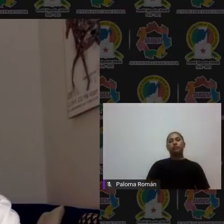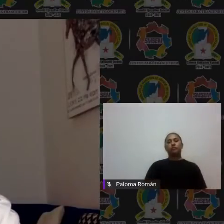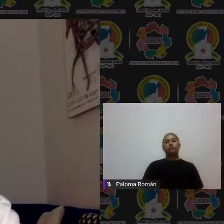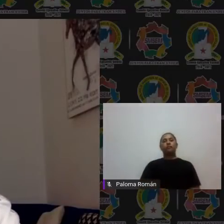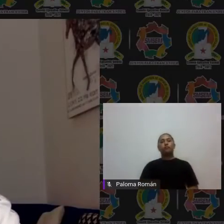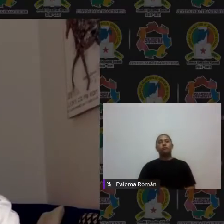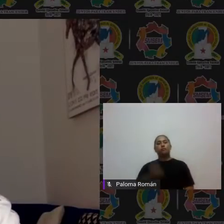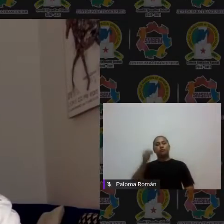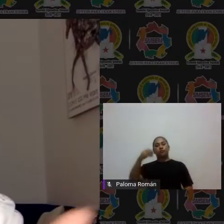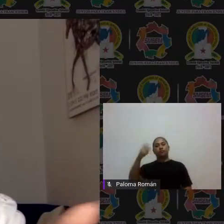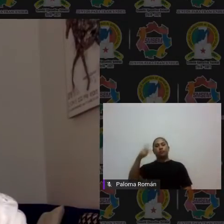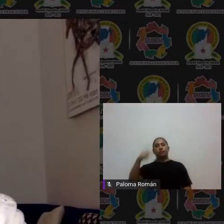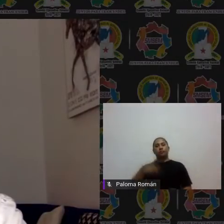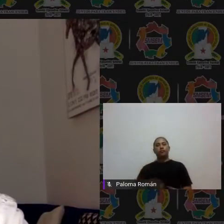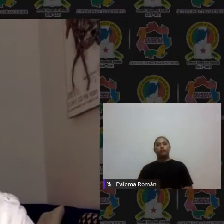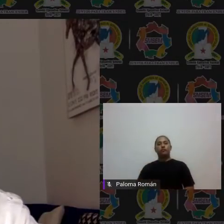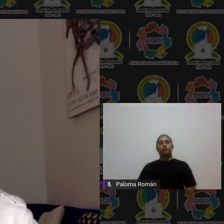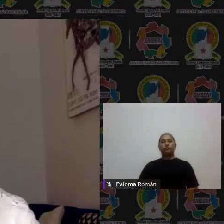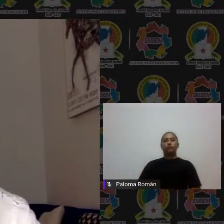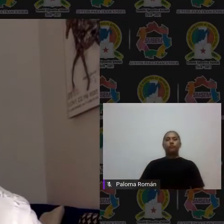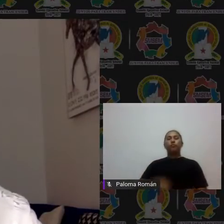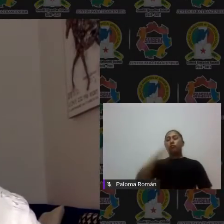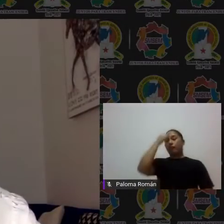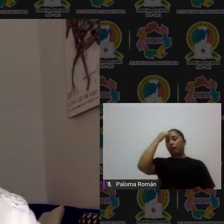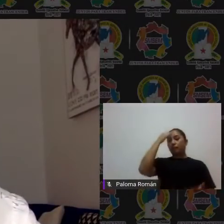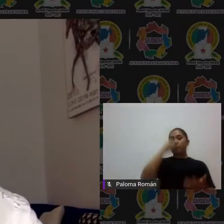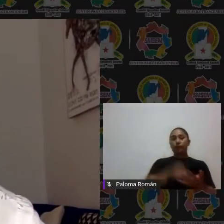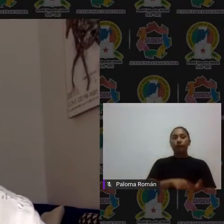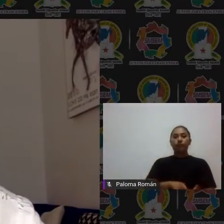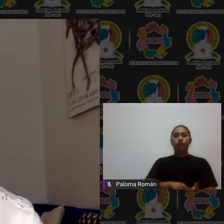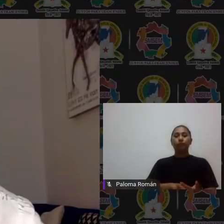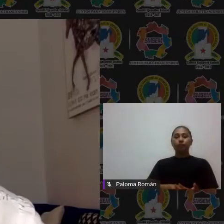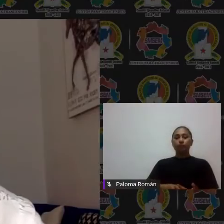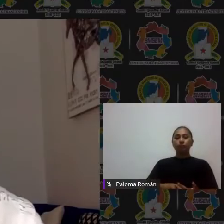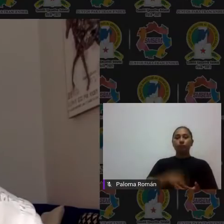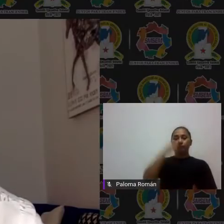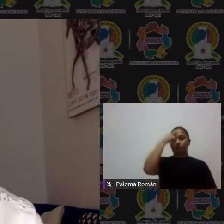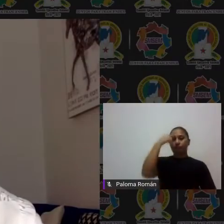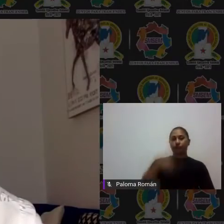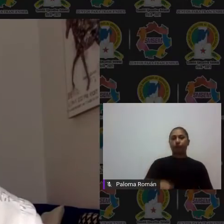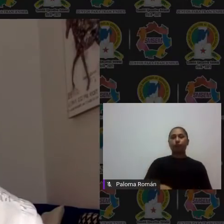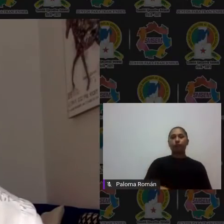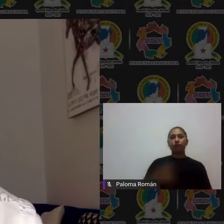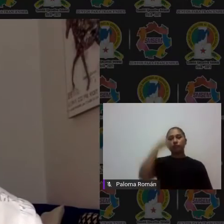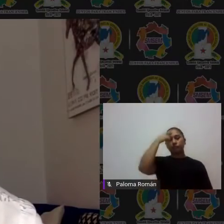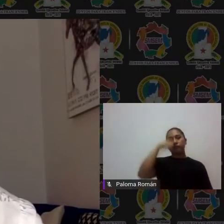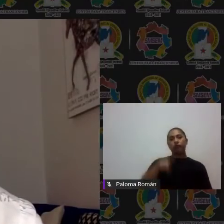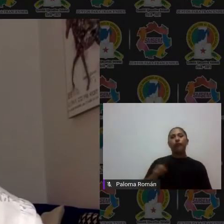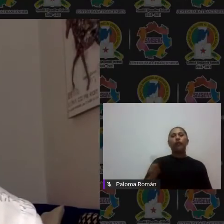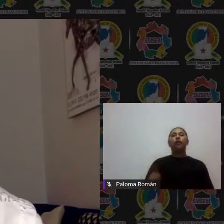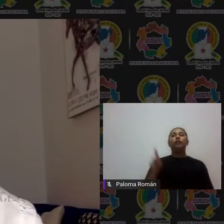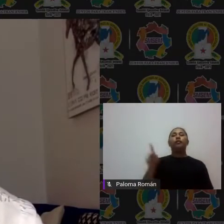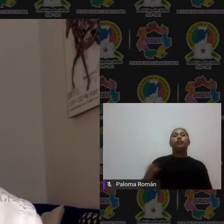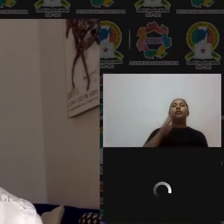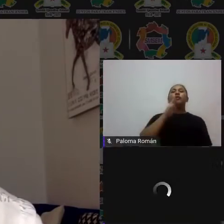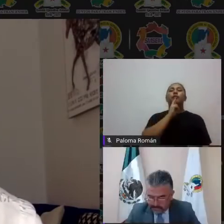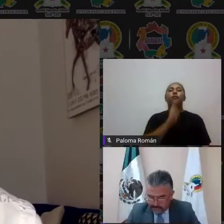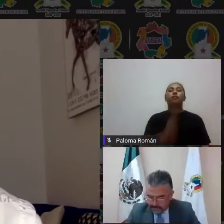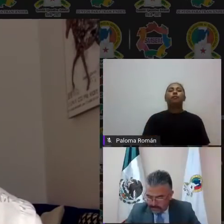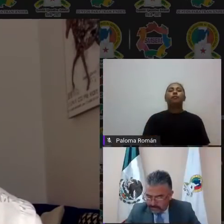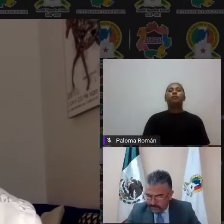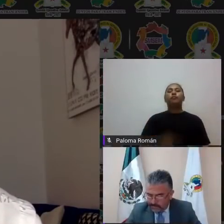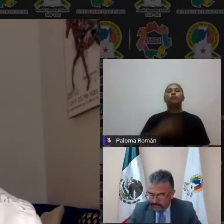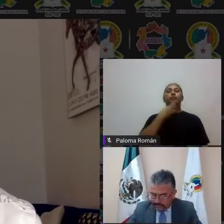para que pasemos un poquitito a preguntas y respuestas si son tan amables